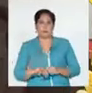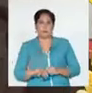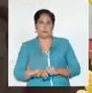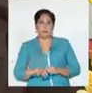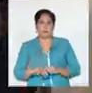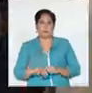Melvin Joel canal